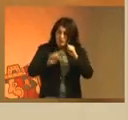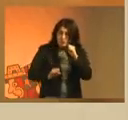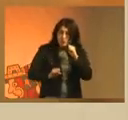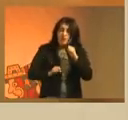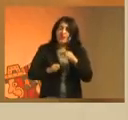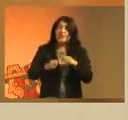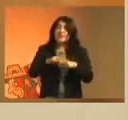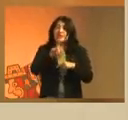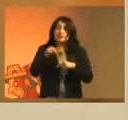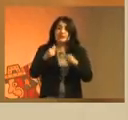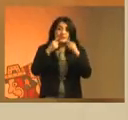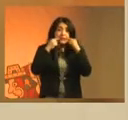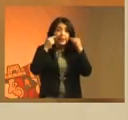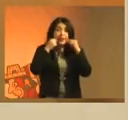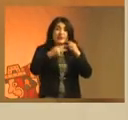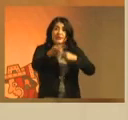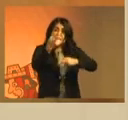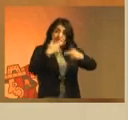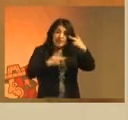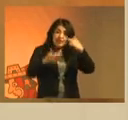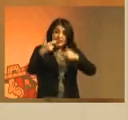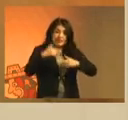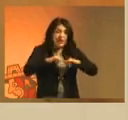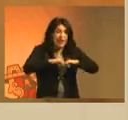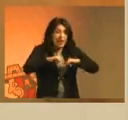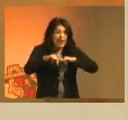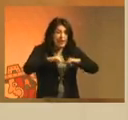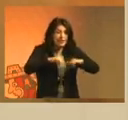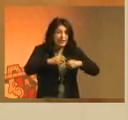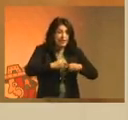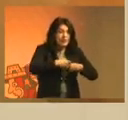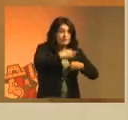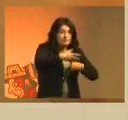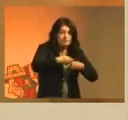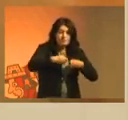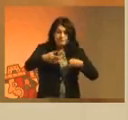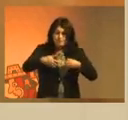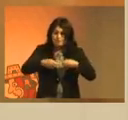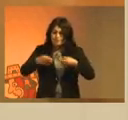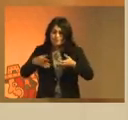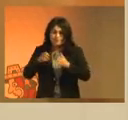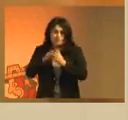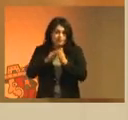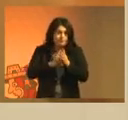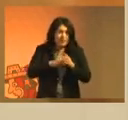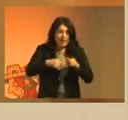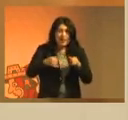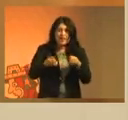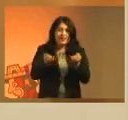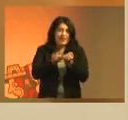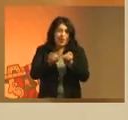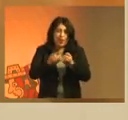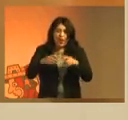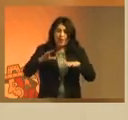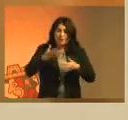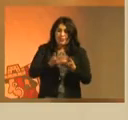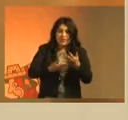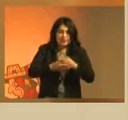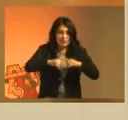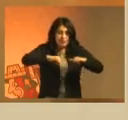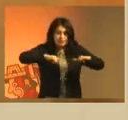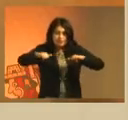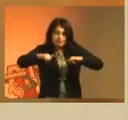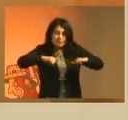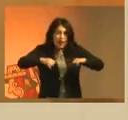regresa y empieza a repartir bien la tierra es decir de manera ordenada a través de planos a través de delimitar los